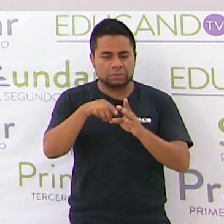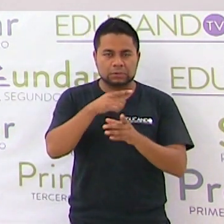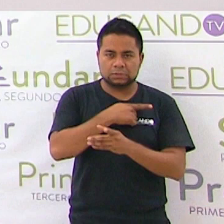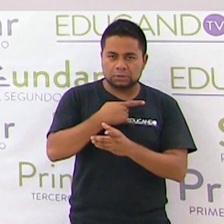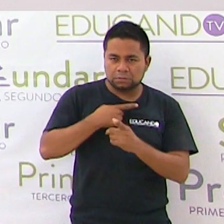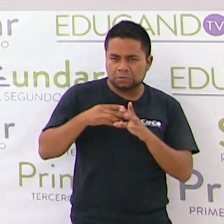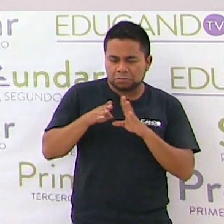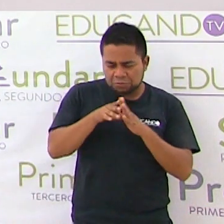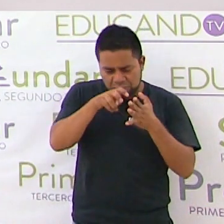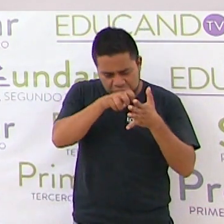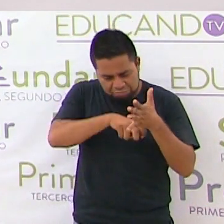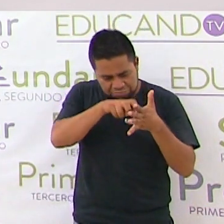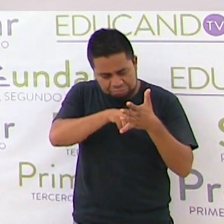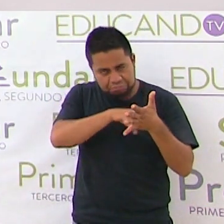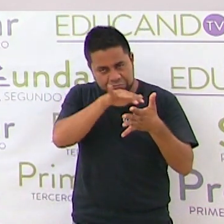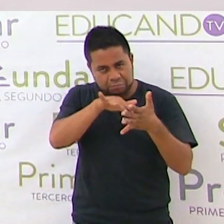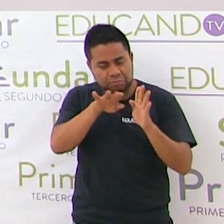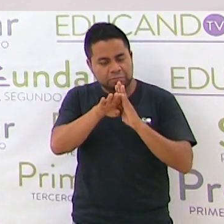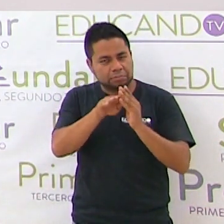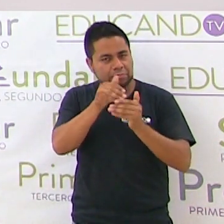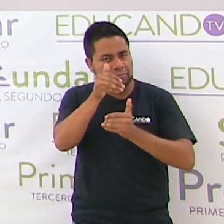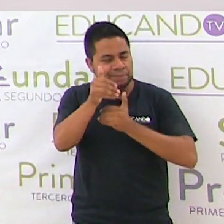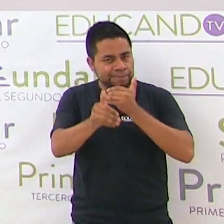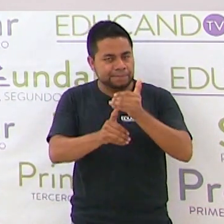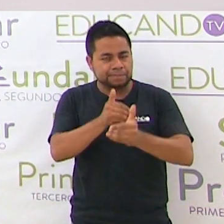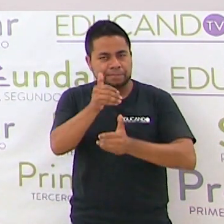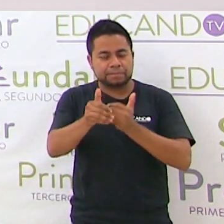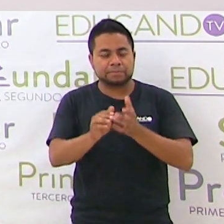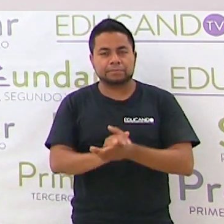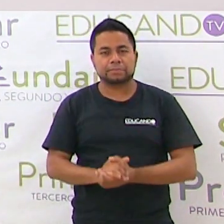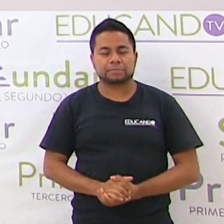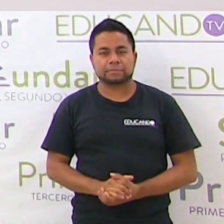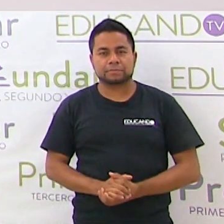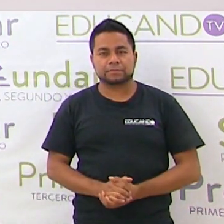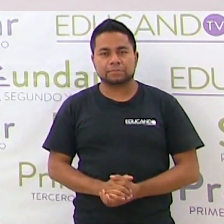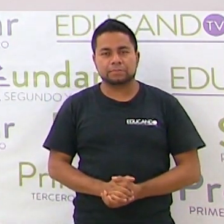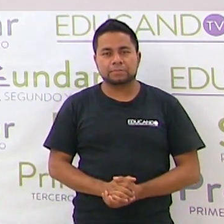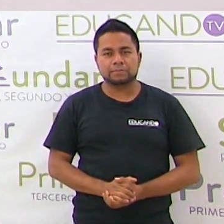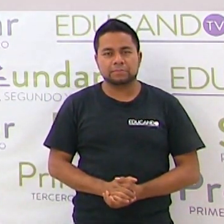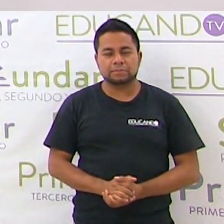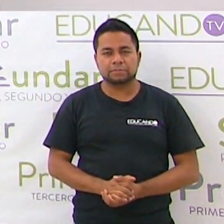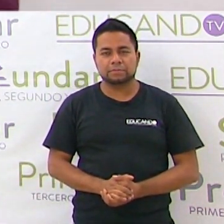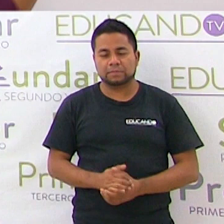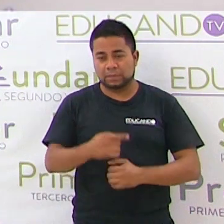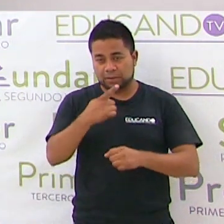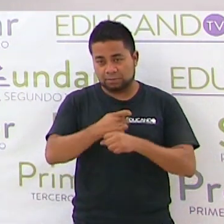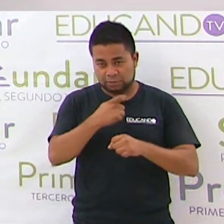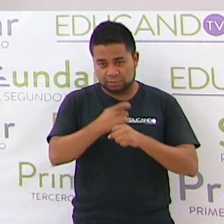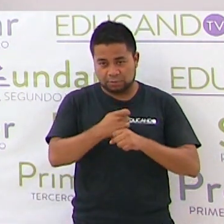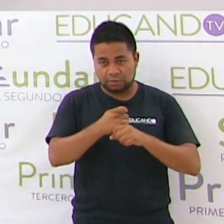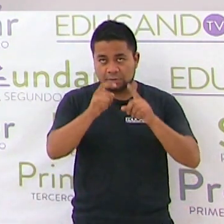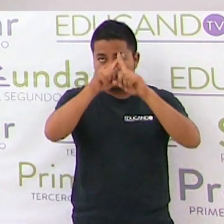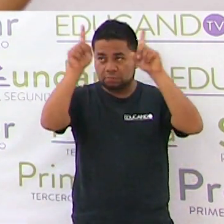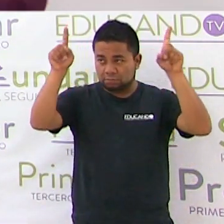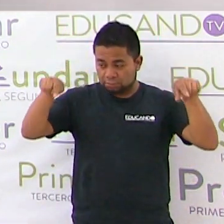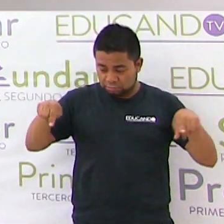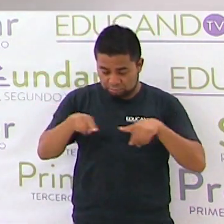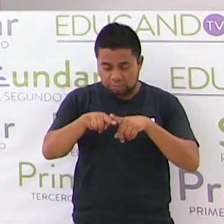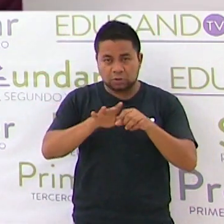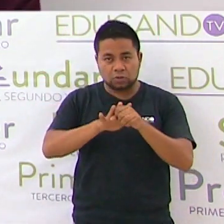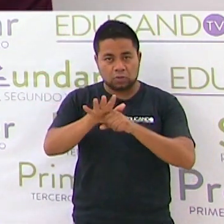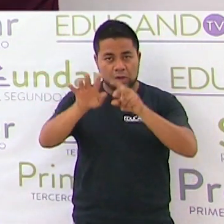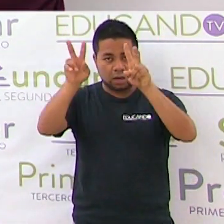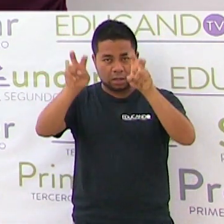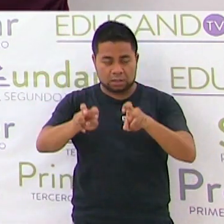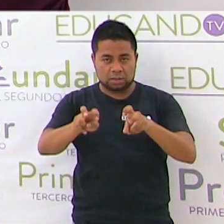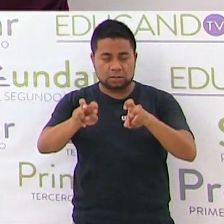un texto paso a paso. Primero entonces voy a escribir en el pizarrón de qué trata el tema de hoy. El